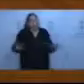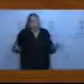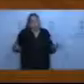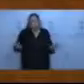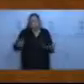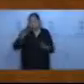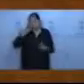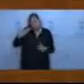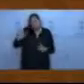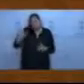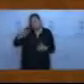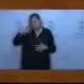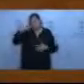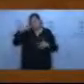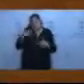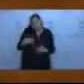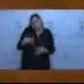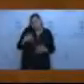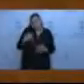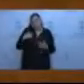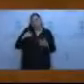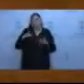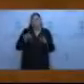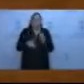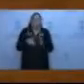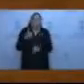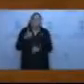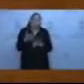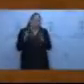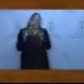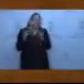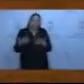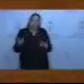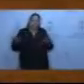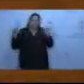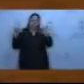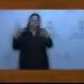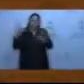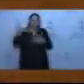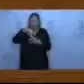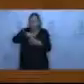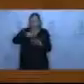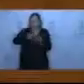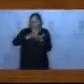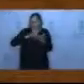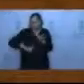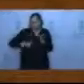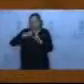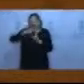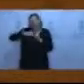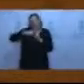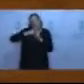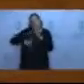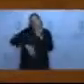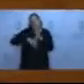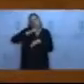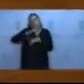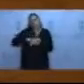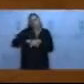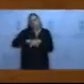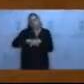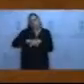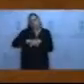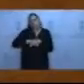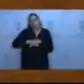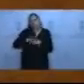le he incidido también en que hay un párrafo siempre en esos informes sobre el grado de cumplimiento de recomendaciones anteriores, y me temo